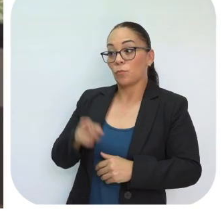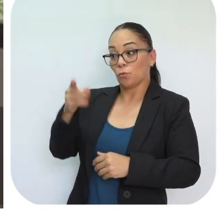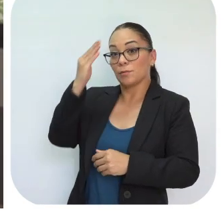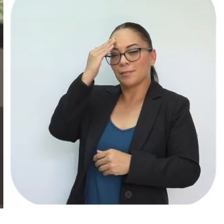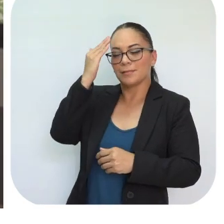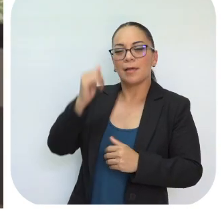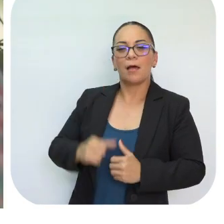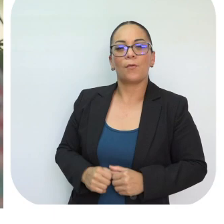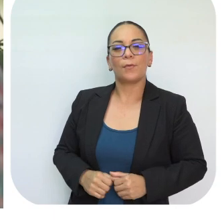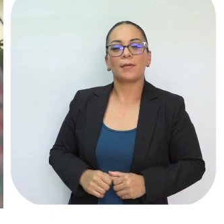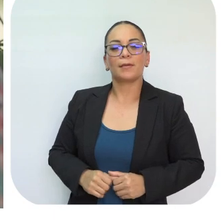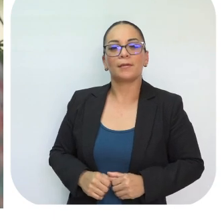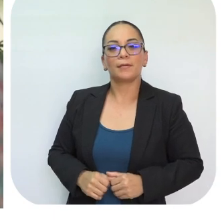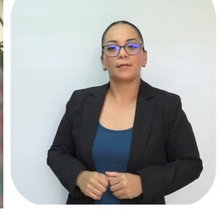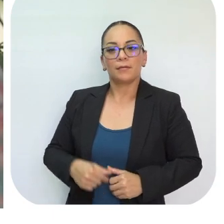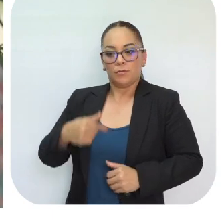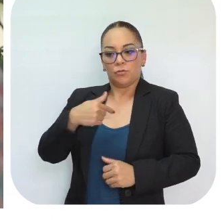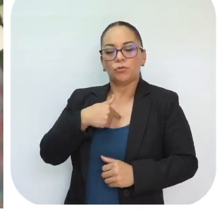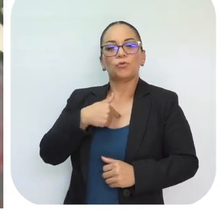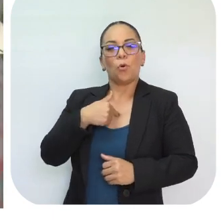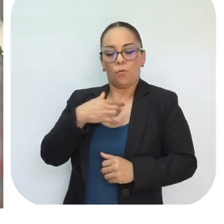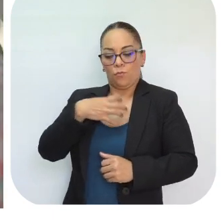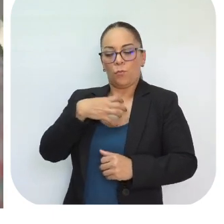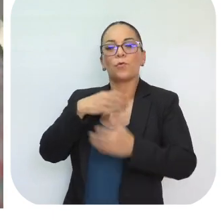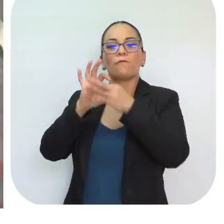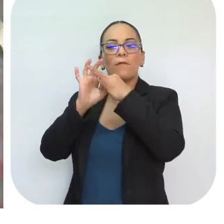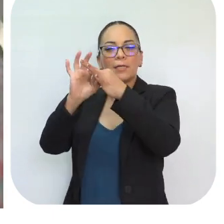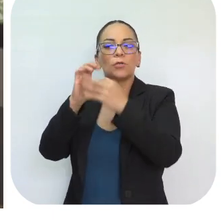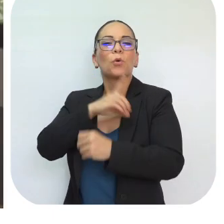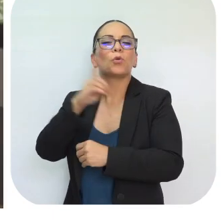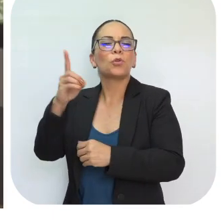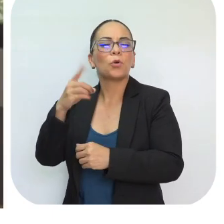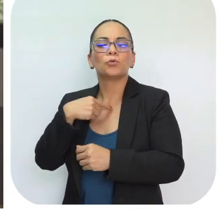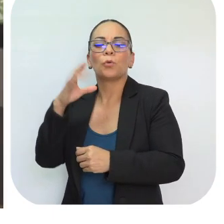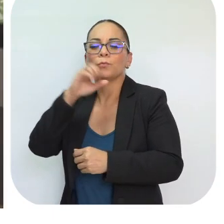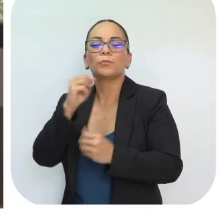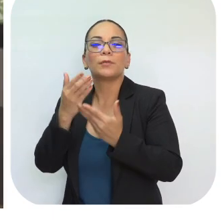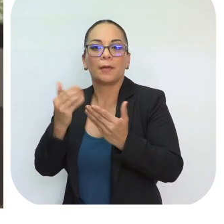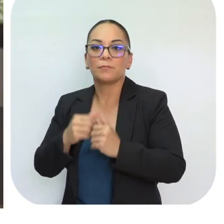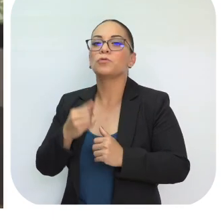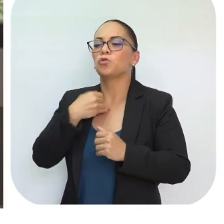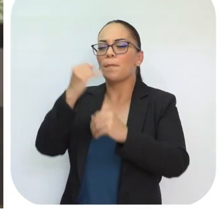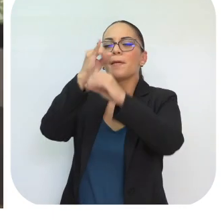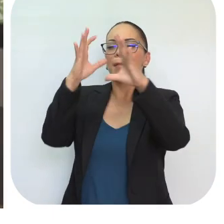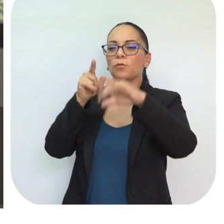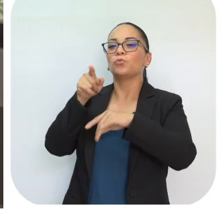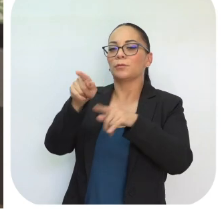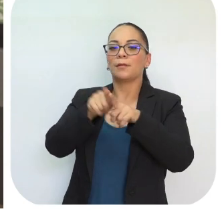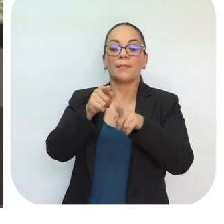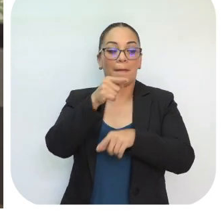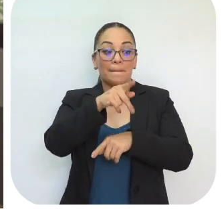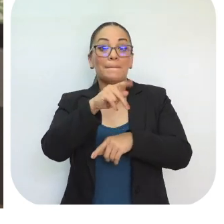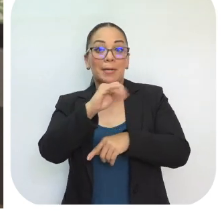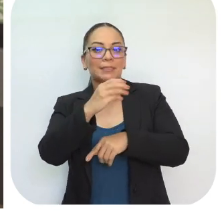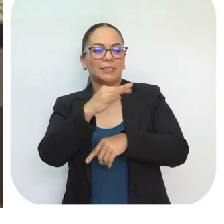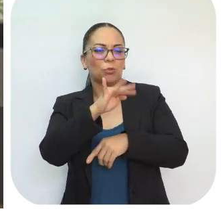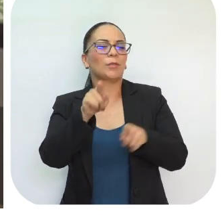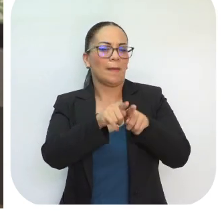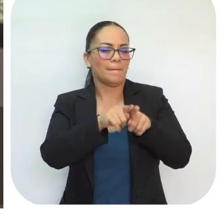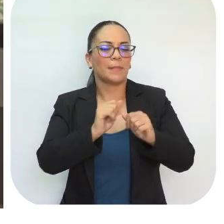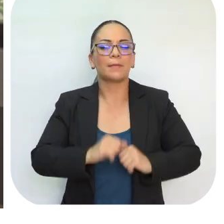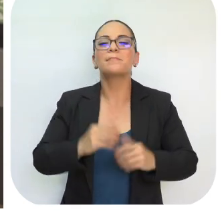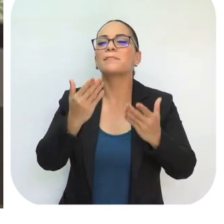encuentro en mi propia relación con Dios? Y yo imagino que usted lo mismo, don Pachito.